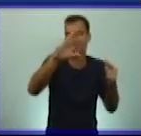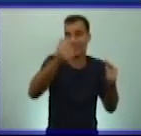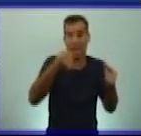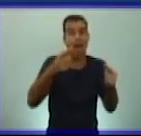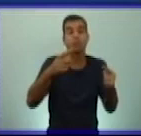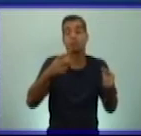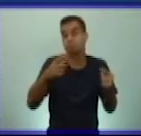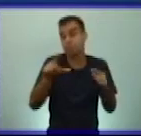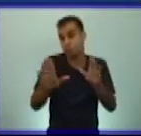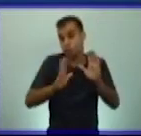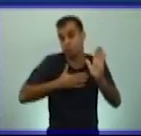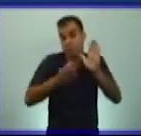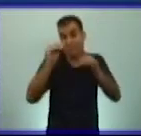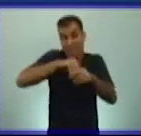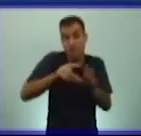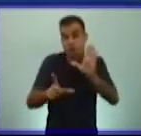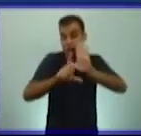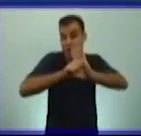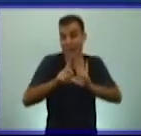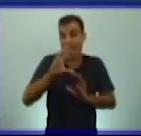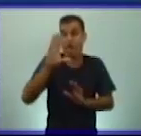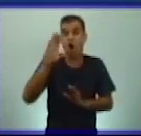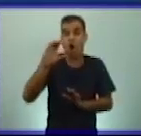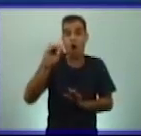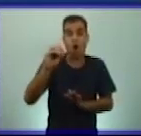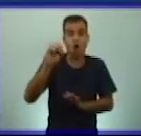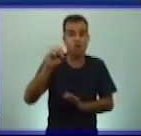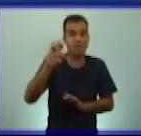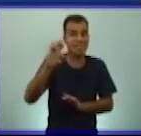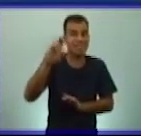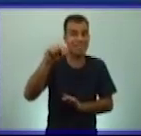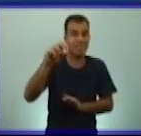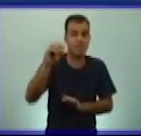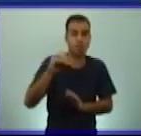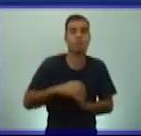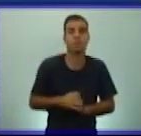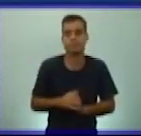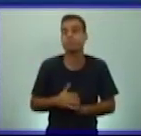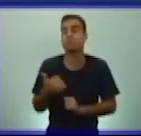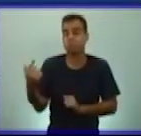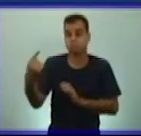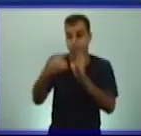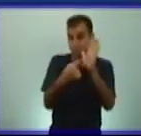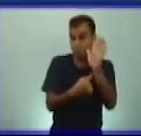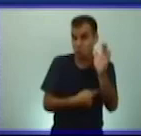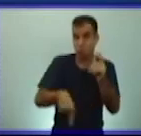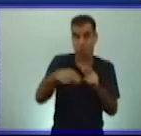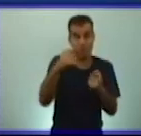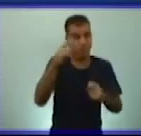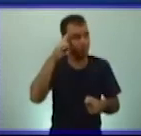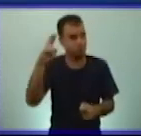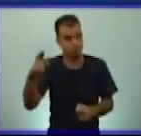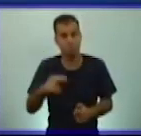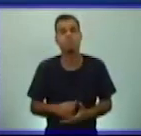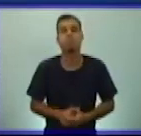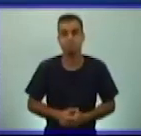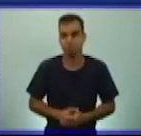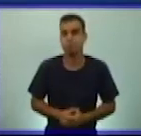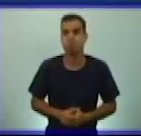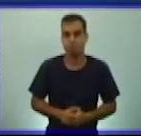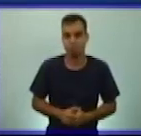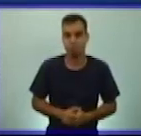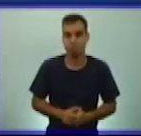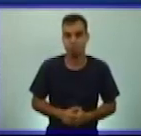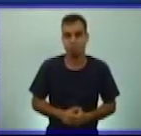oscilograma de la carga y el oscilograma de la corriente, en este caso, son de los elementos que ustedes tienen que recordar, haber hecho